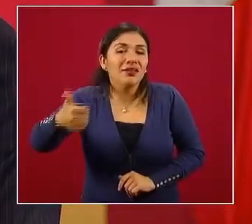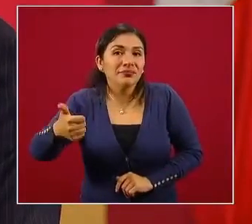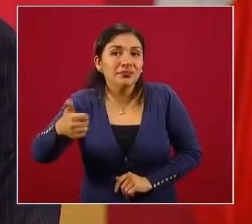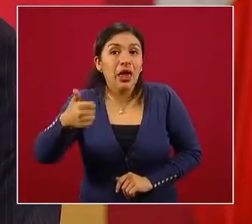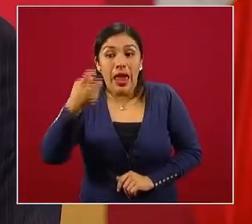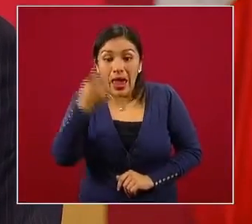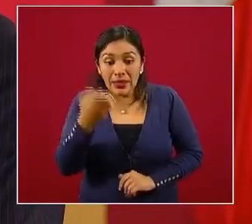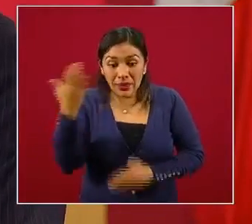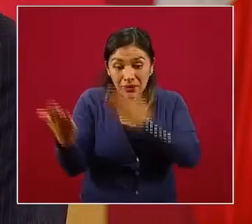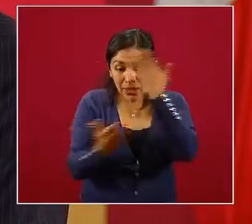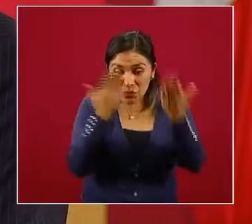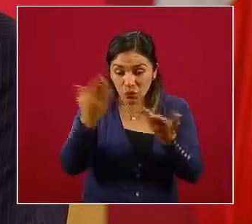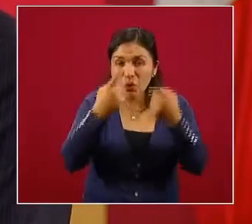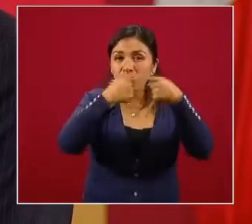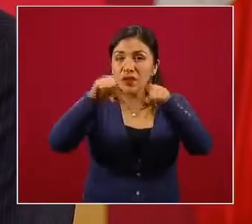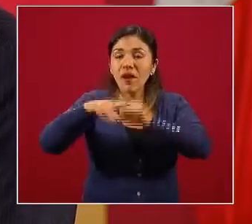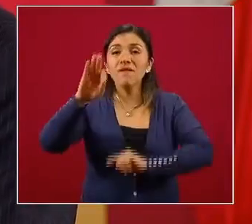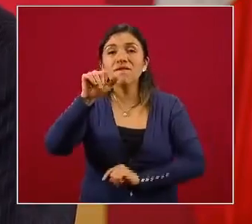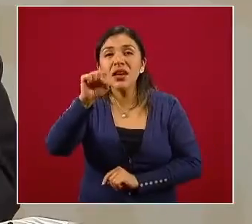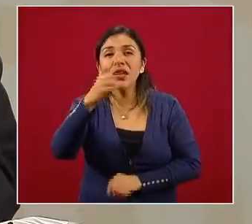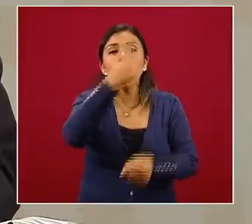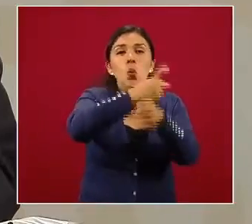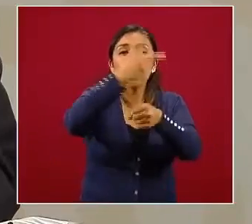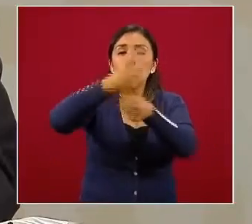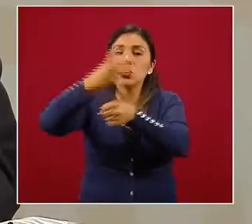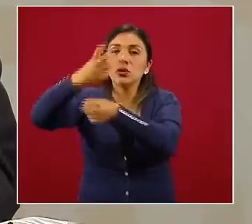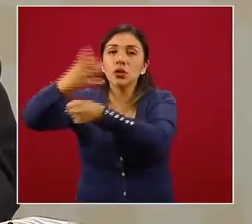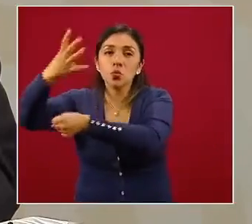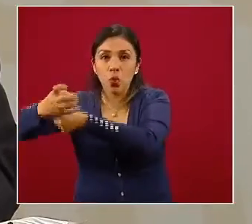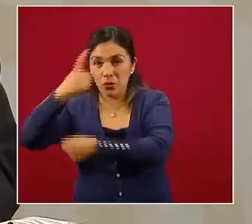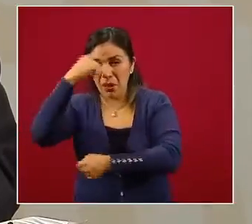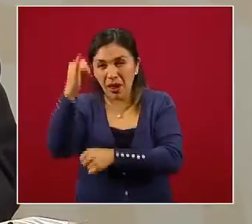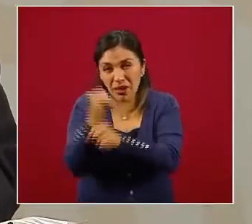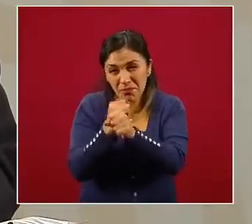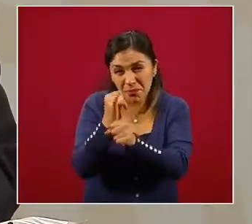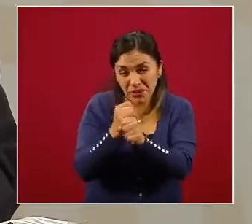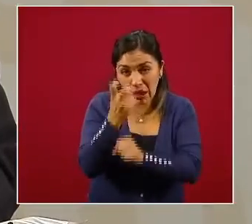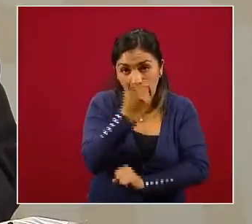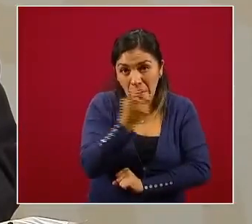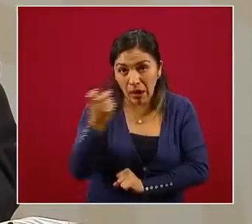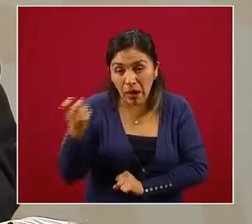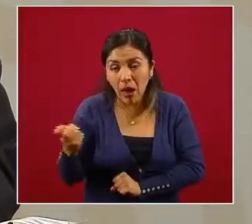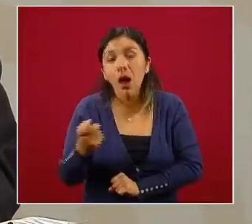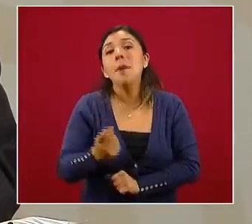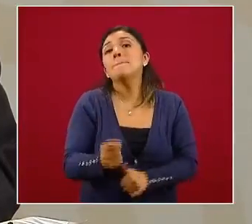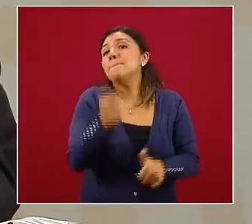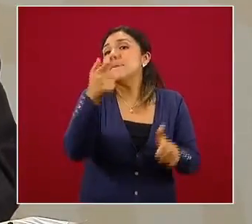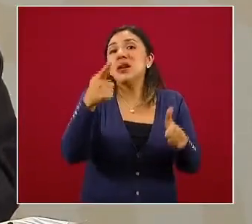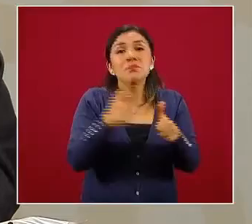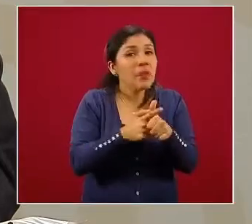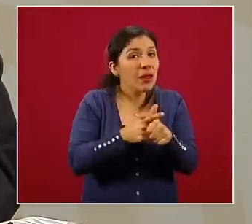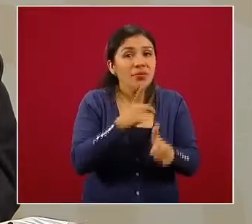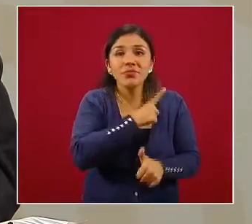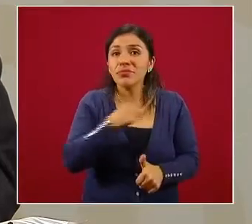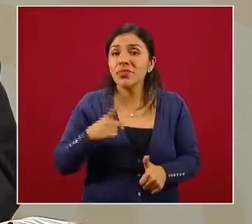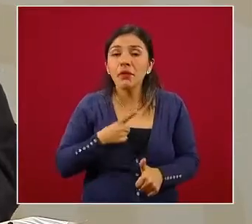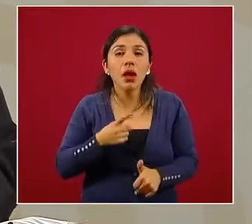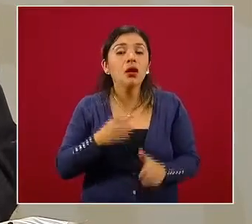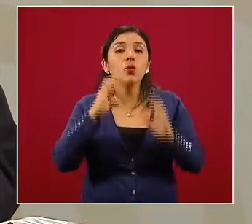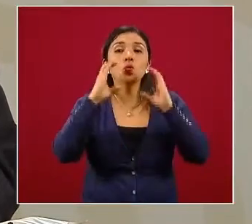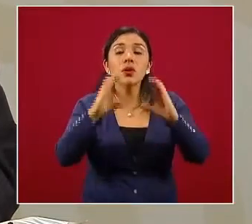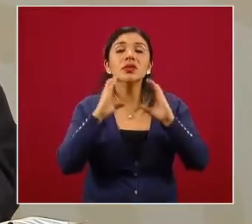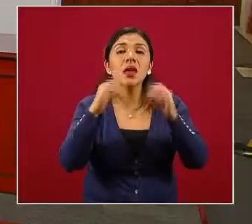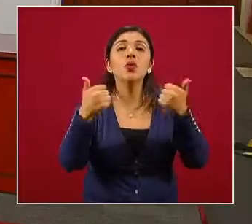los estudios, las distintas fases 1, 2, 3 y 4 de la investigación clínica, primero y ante todo privilegian